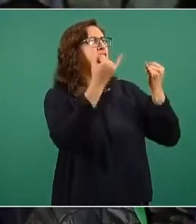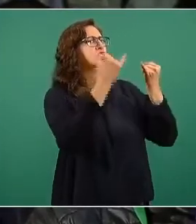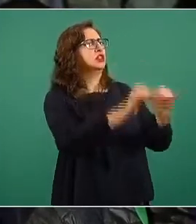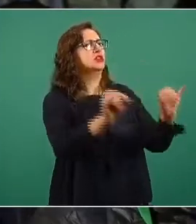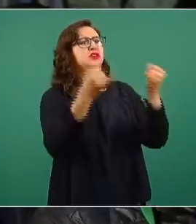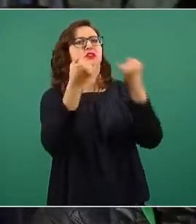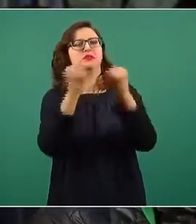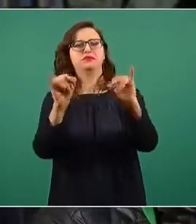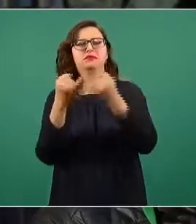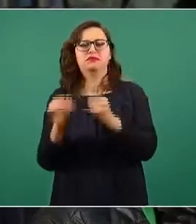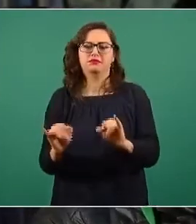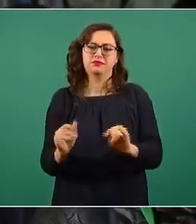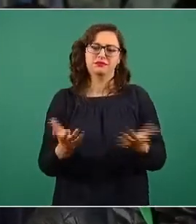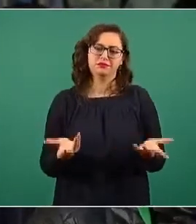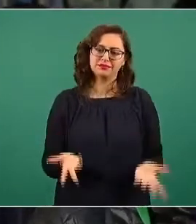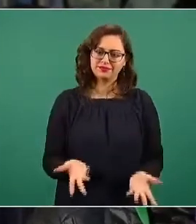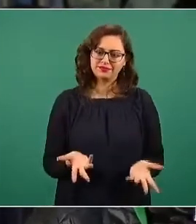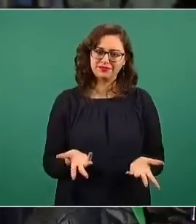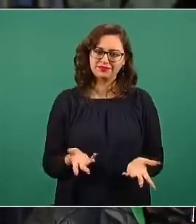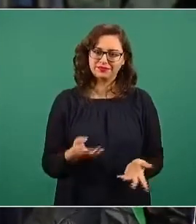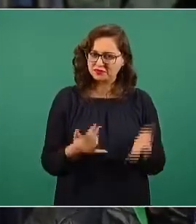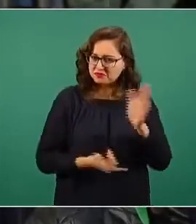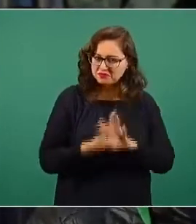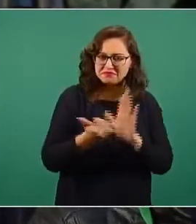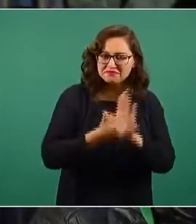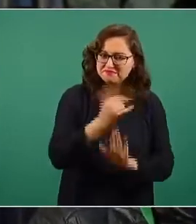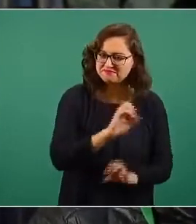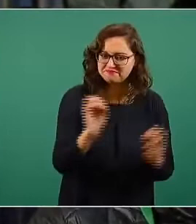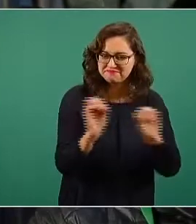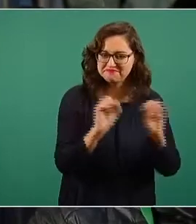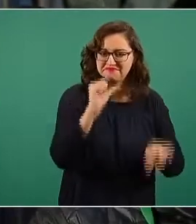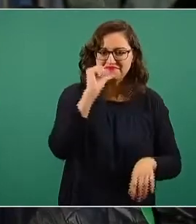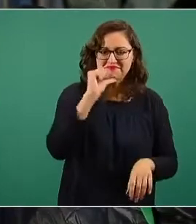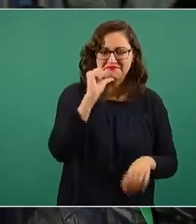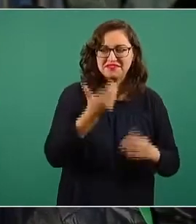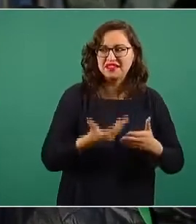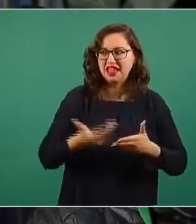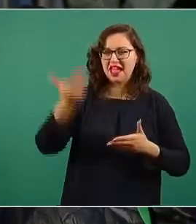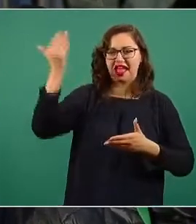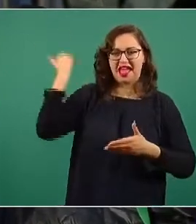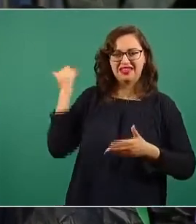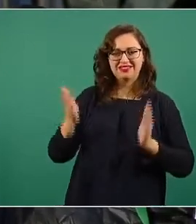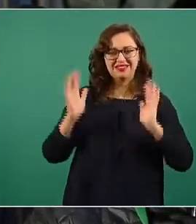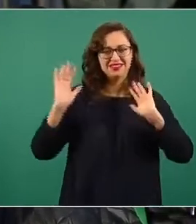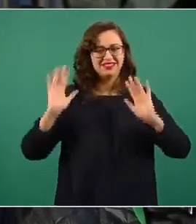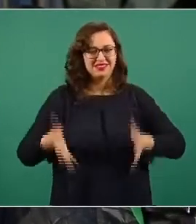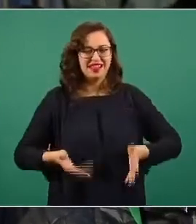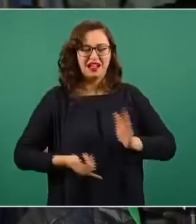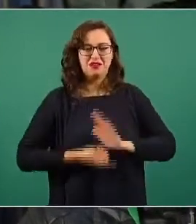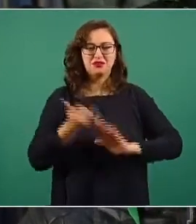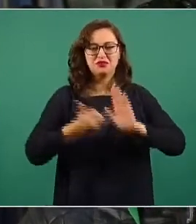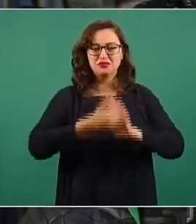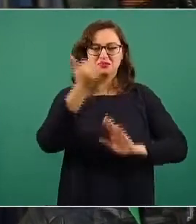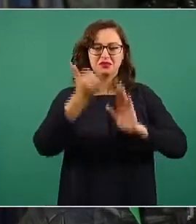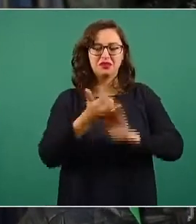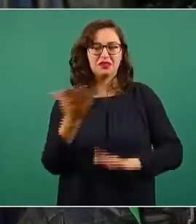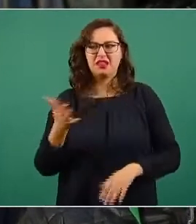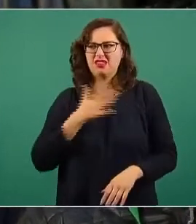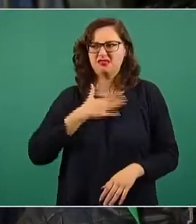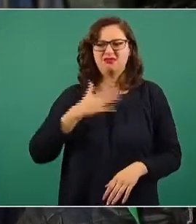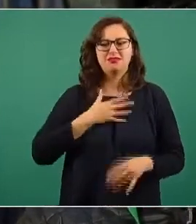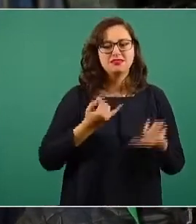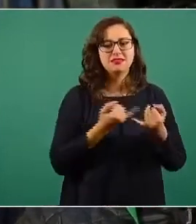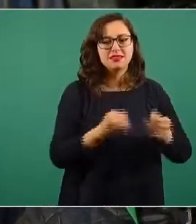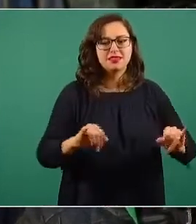estaban, obras ya que recién terminaron y que no son de él. Incluso se menciona que